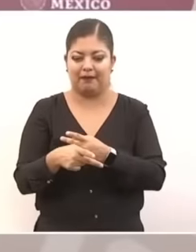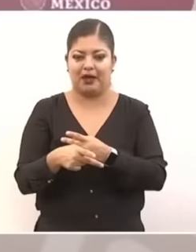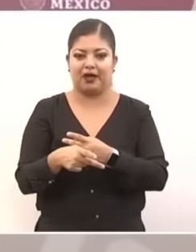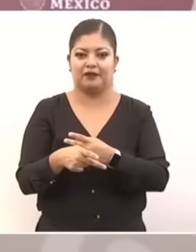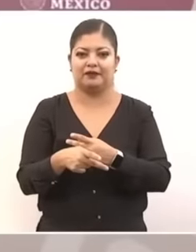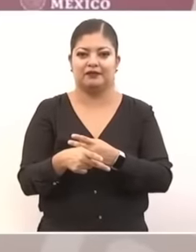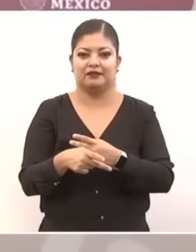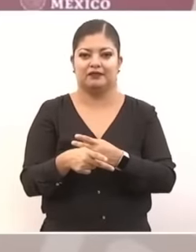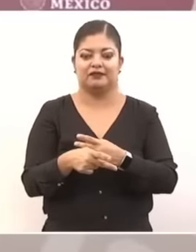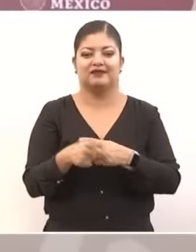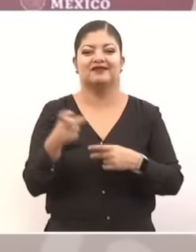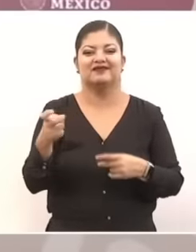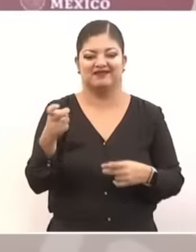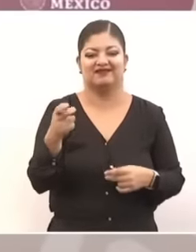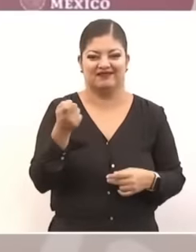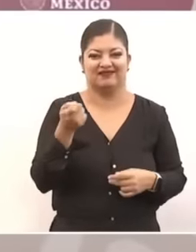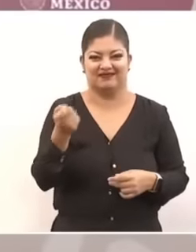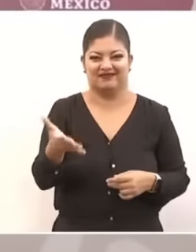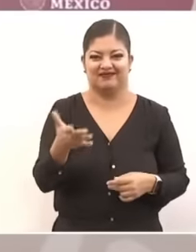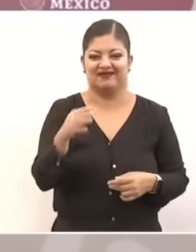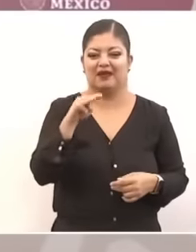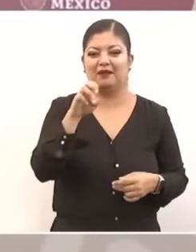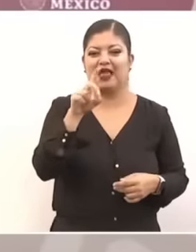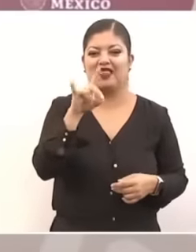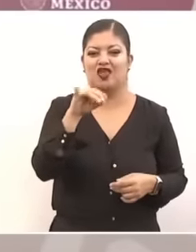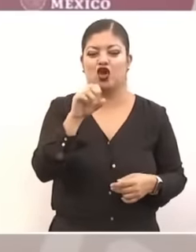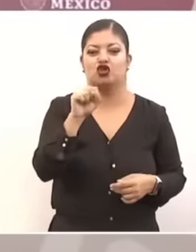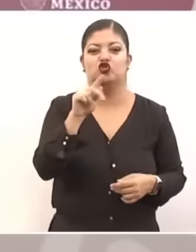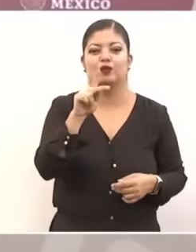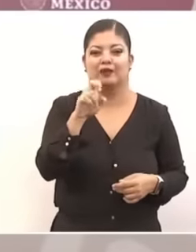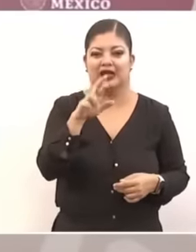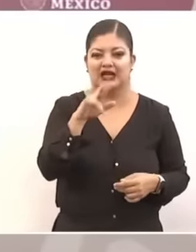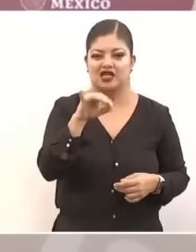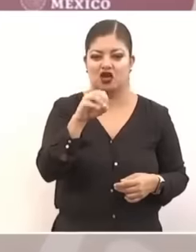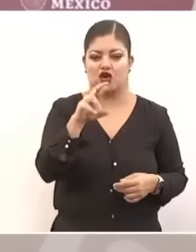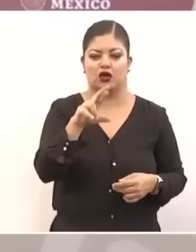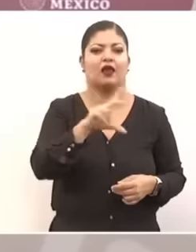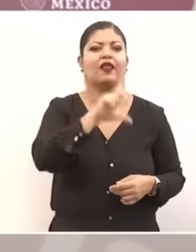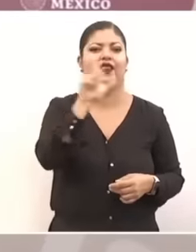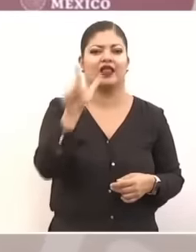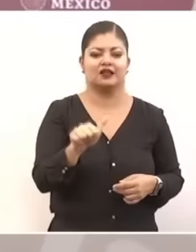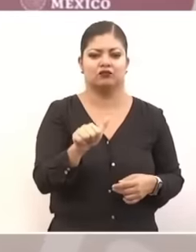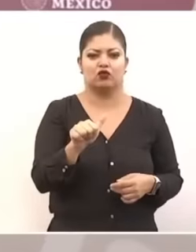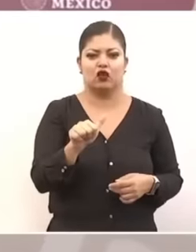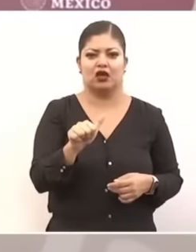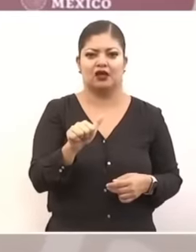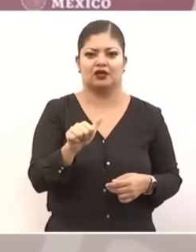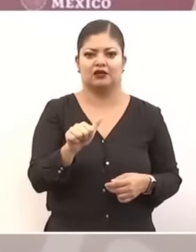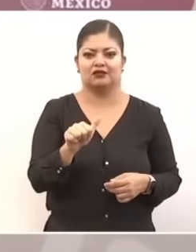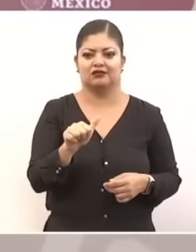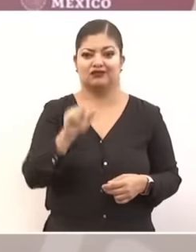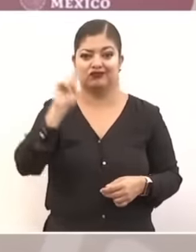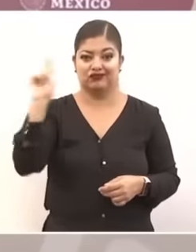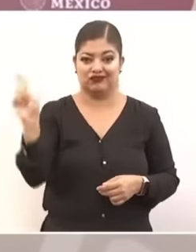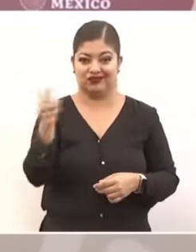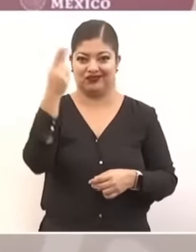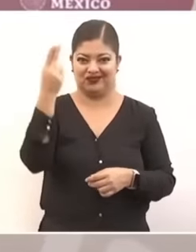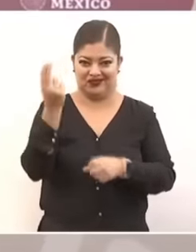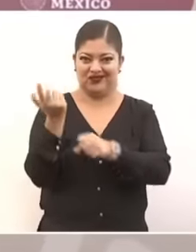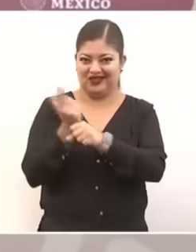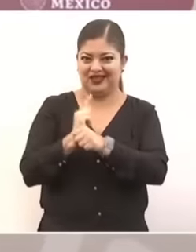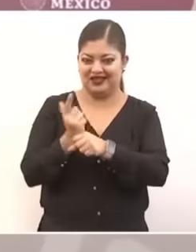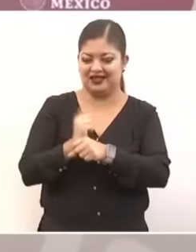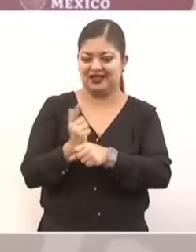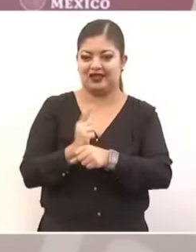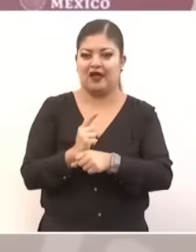superior, que se conoce como la preparatoria, y luego la licenciatura.